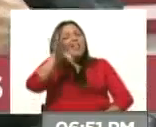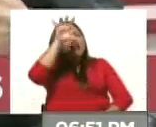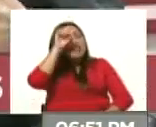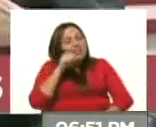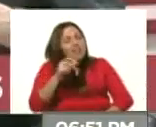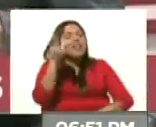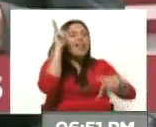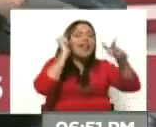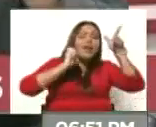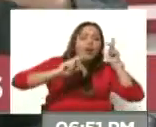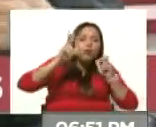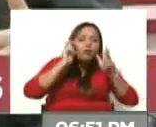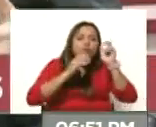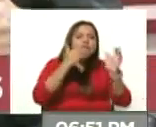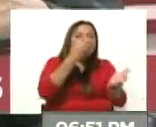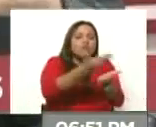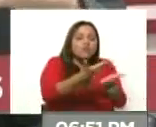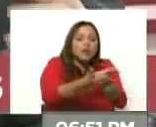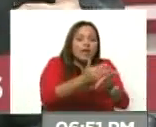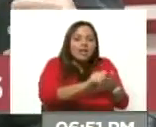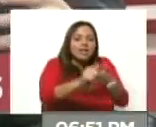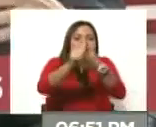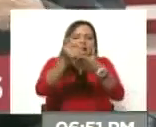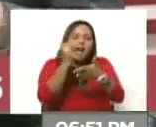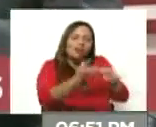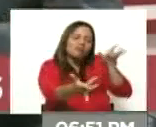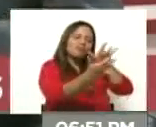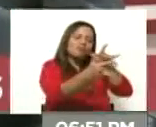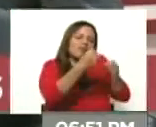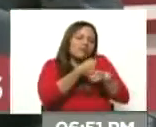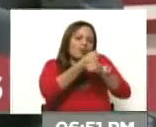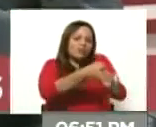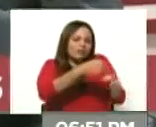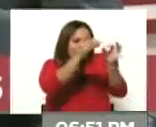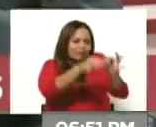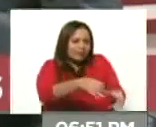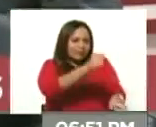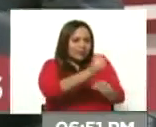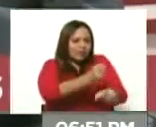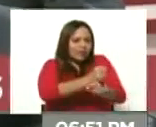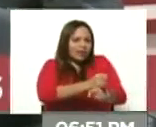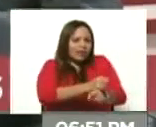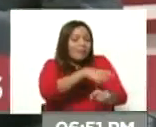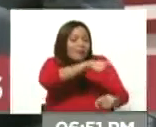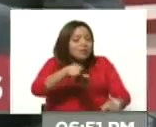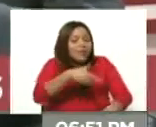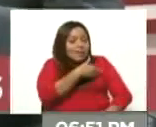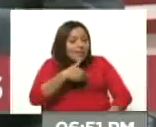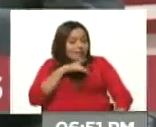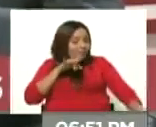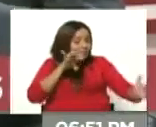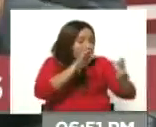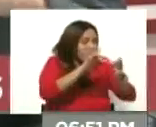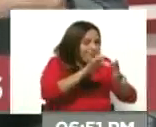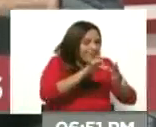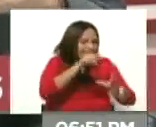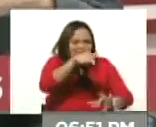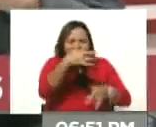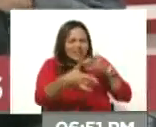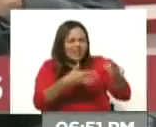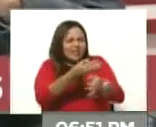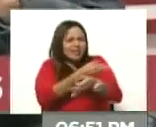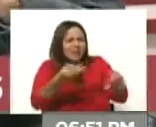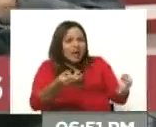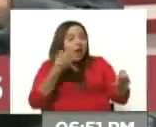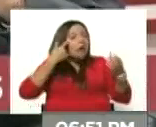su líder sea empático amoroso y eficiente por ello reclama cercanía que fue de un evento extraordinario quizás